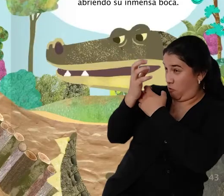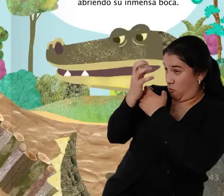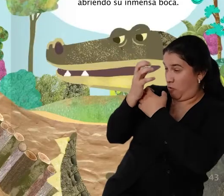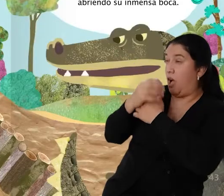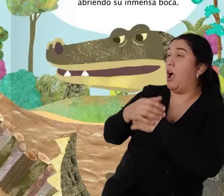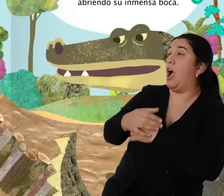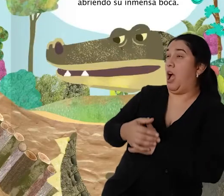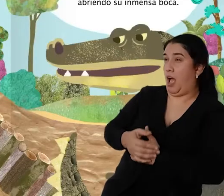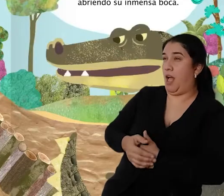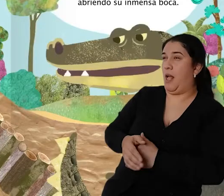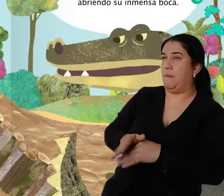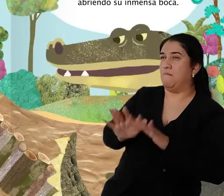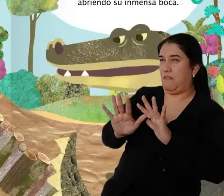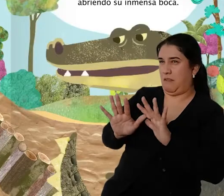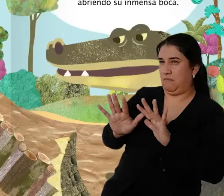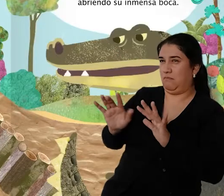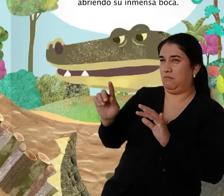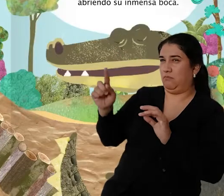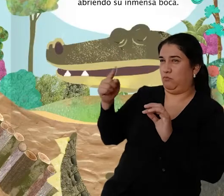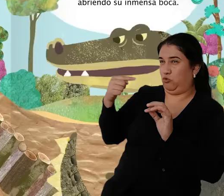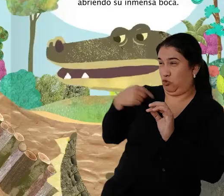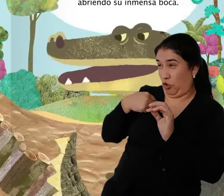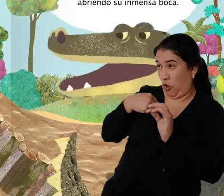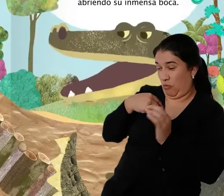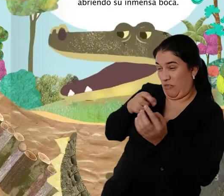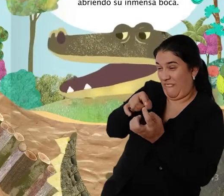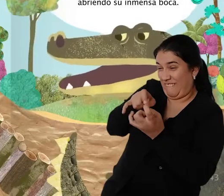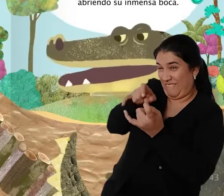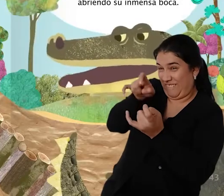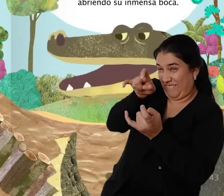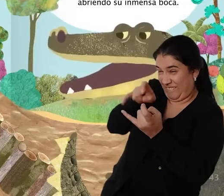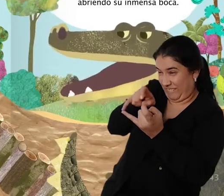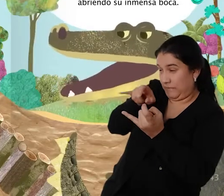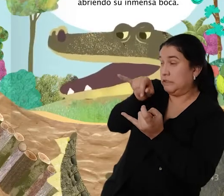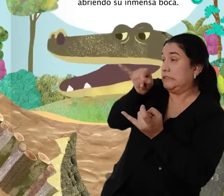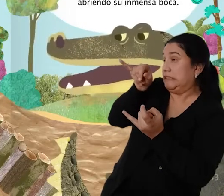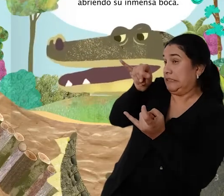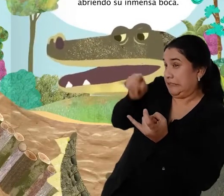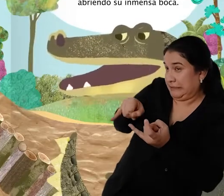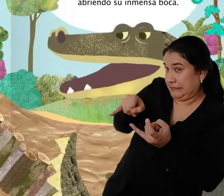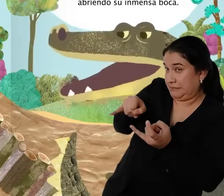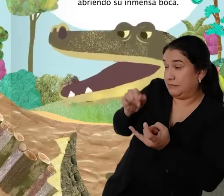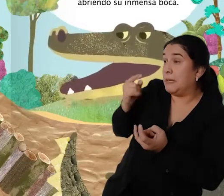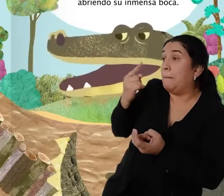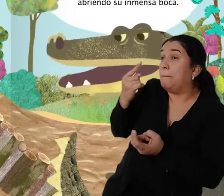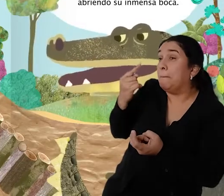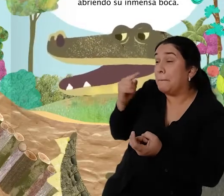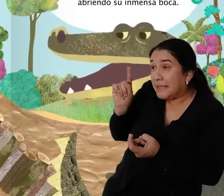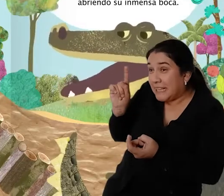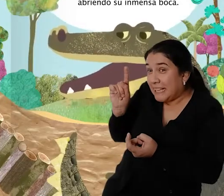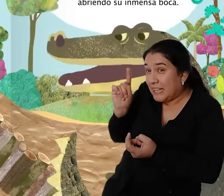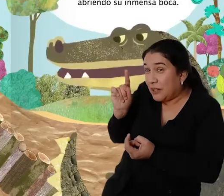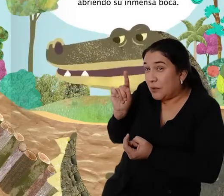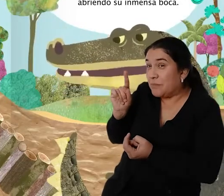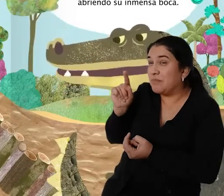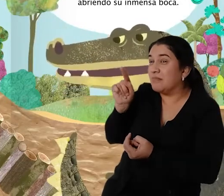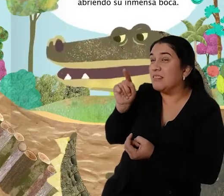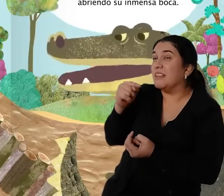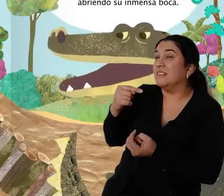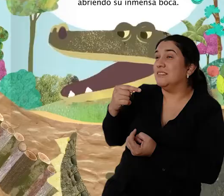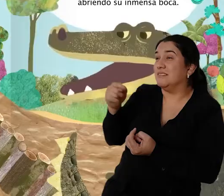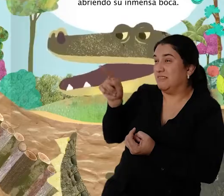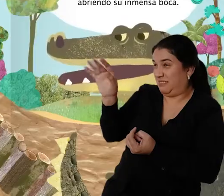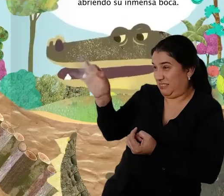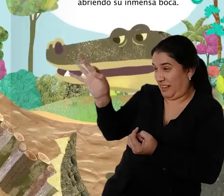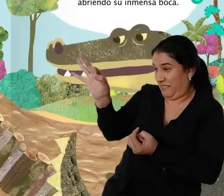oficial hablaba de él y se burlaba, le dijo: Es cierto que no me quedan sino pocos dientes